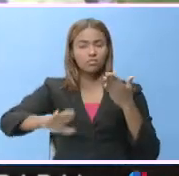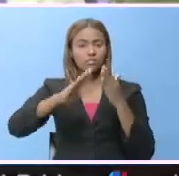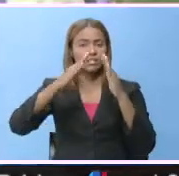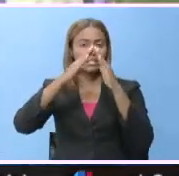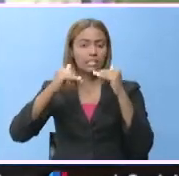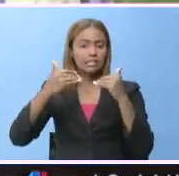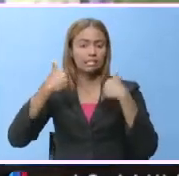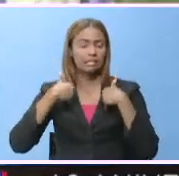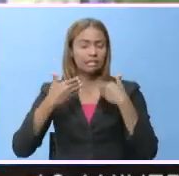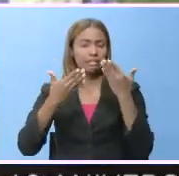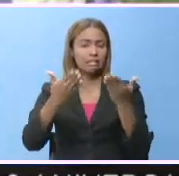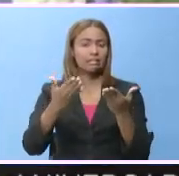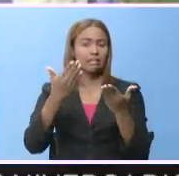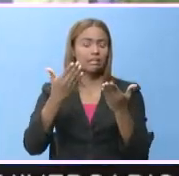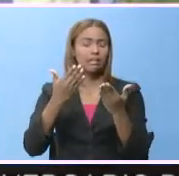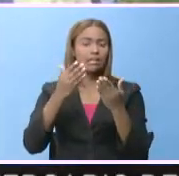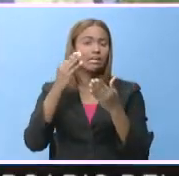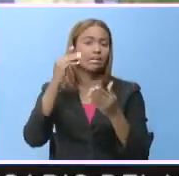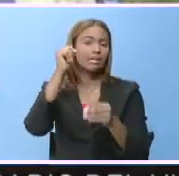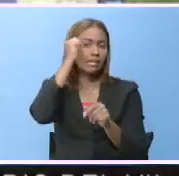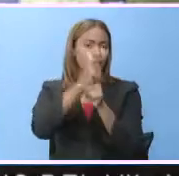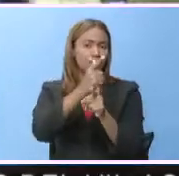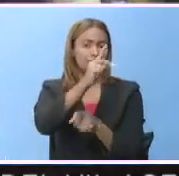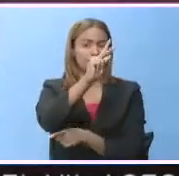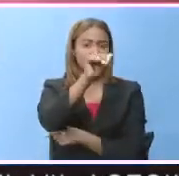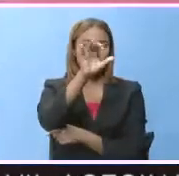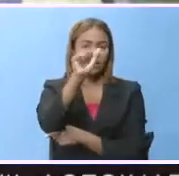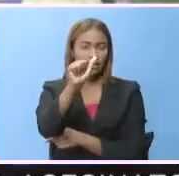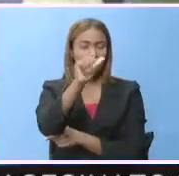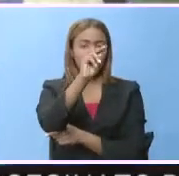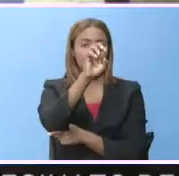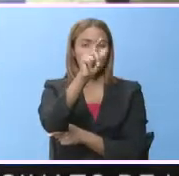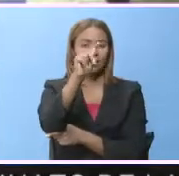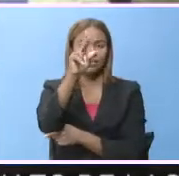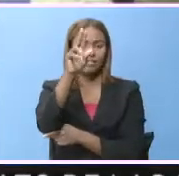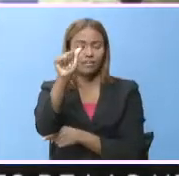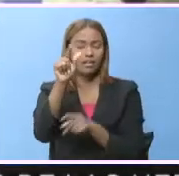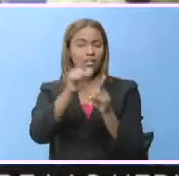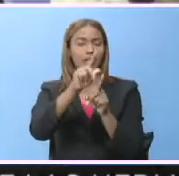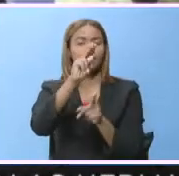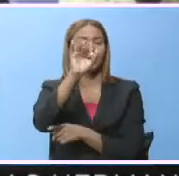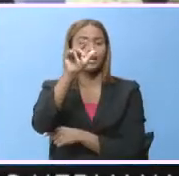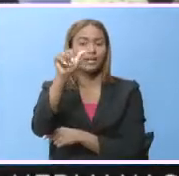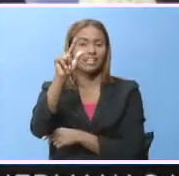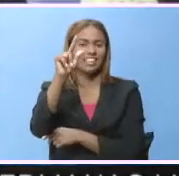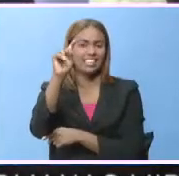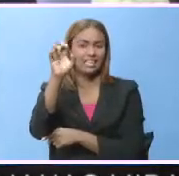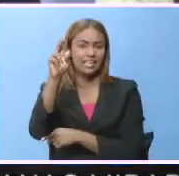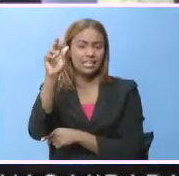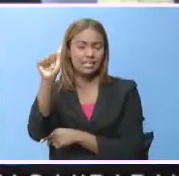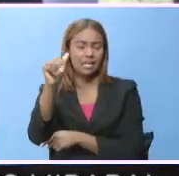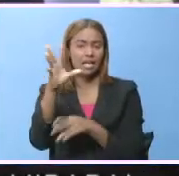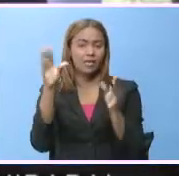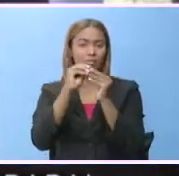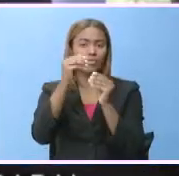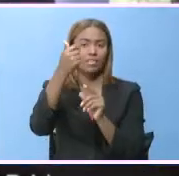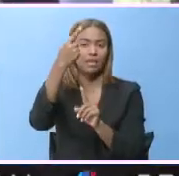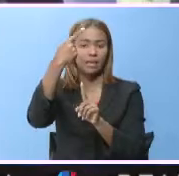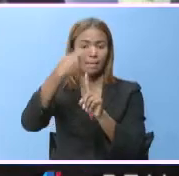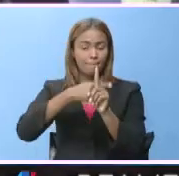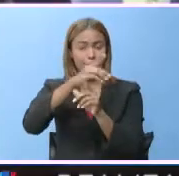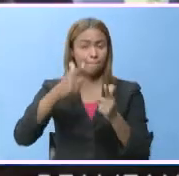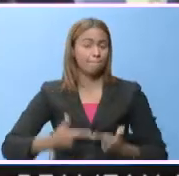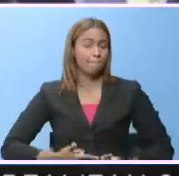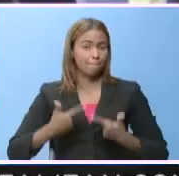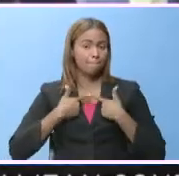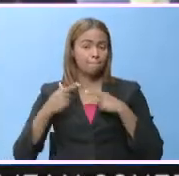casa que albergó a las hermanas Patria, Minerva y María Teresa durante los últimos 10 meses de sus vidas, que